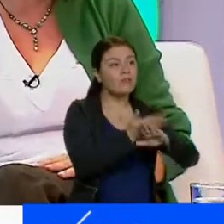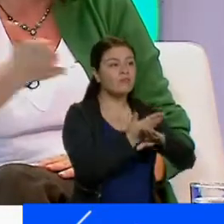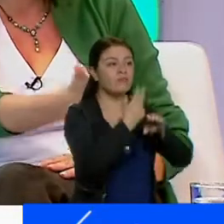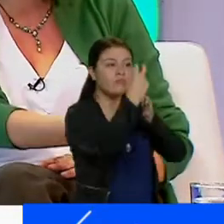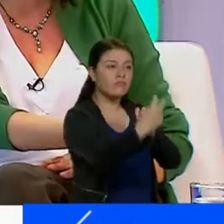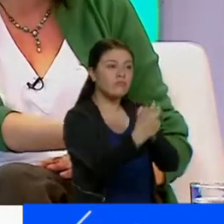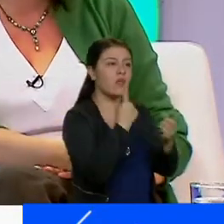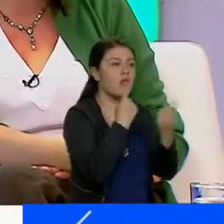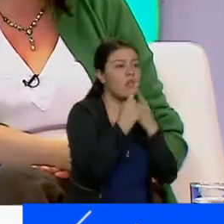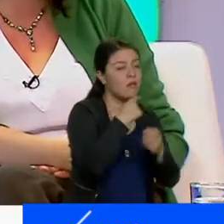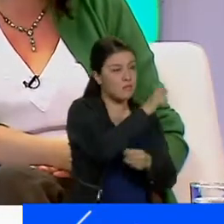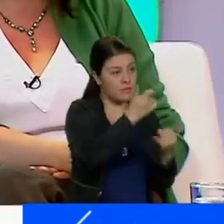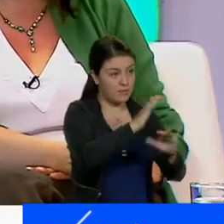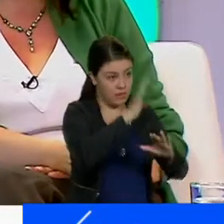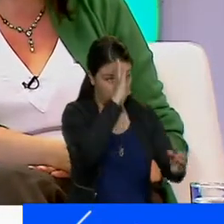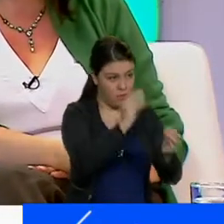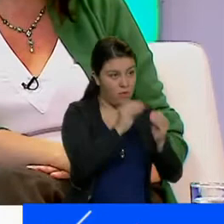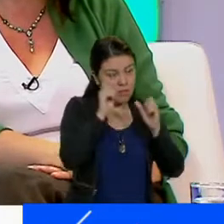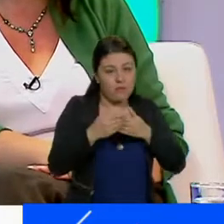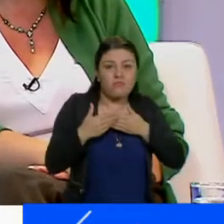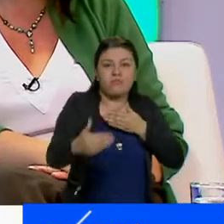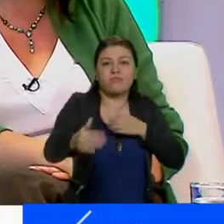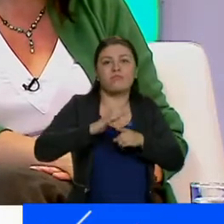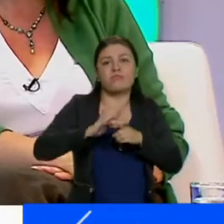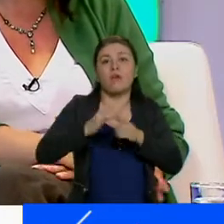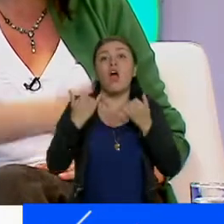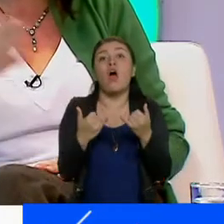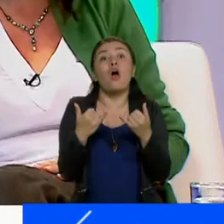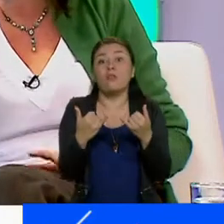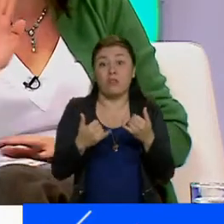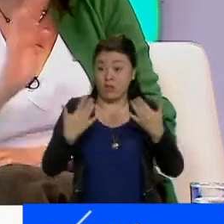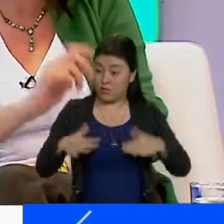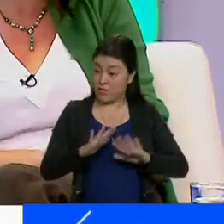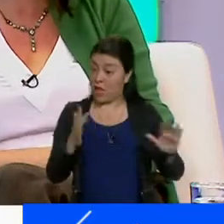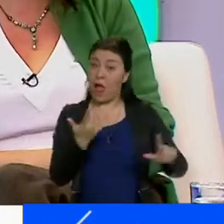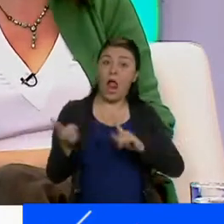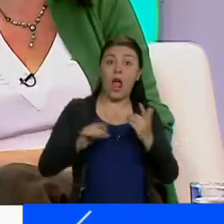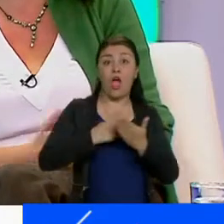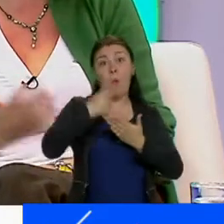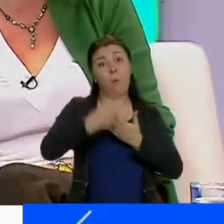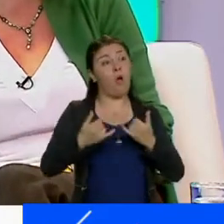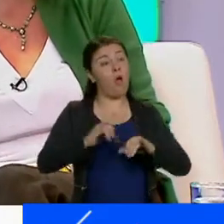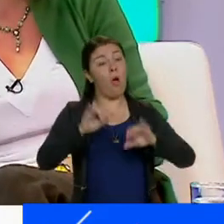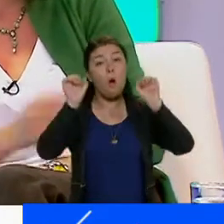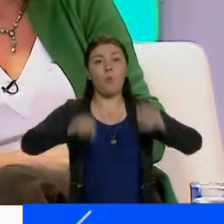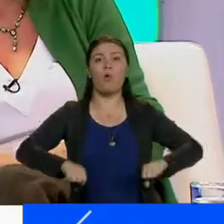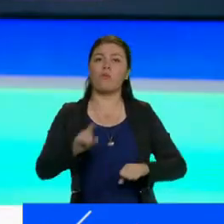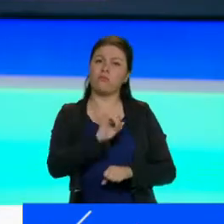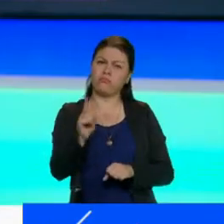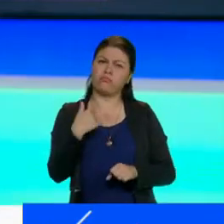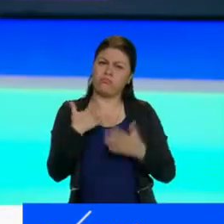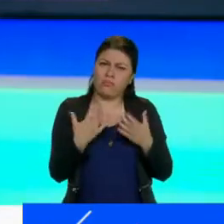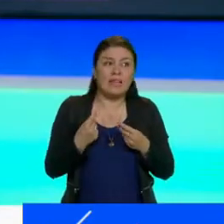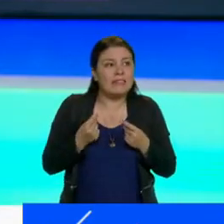implementarlos. Los planes se están apenas terminando de adoptar, entonces eso es lo que sigue. Claro, uno quisiera que todo vaya